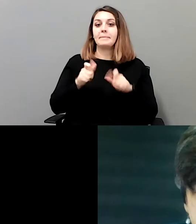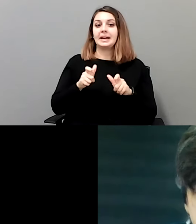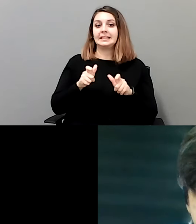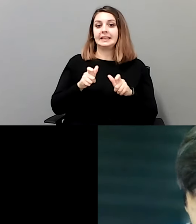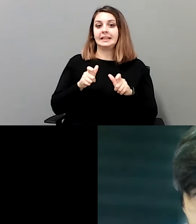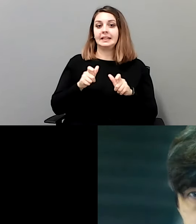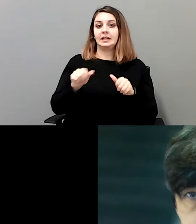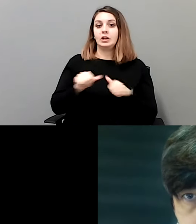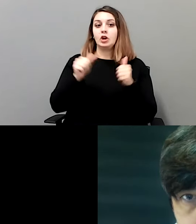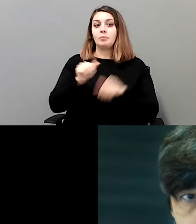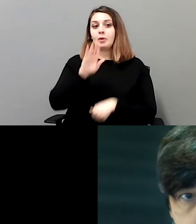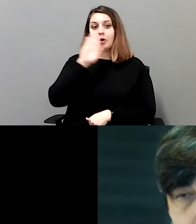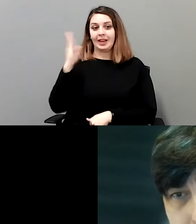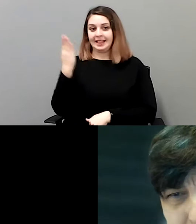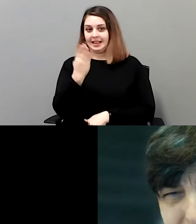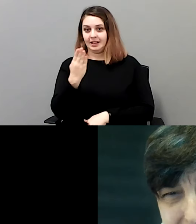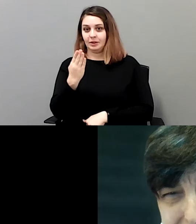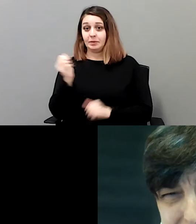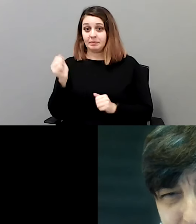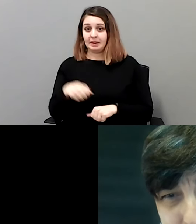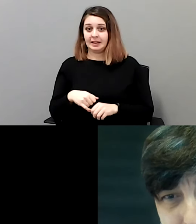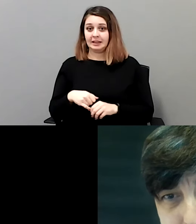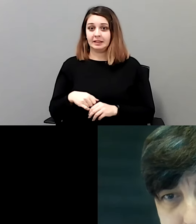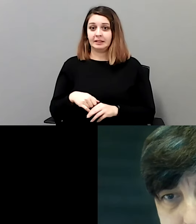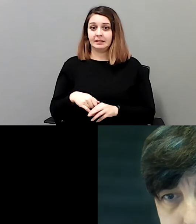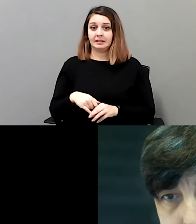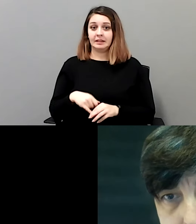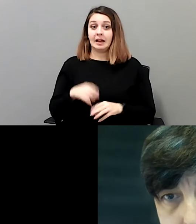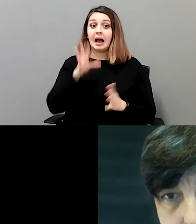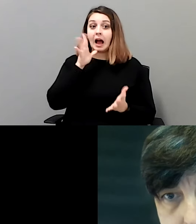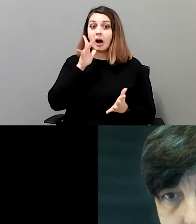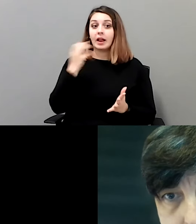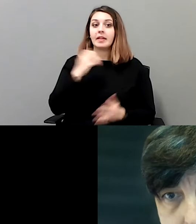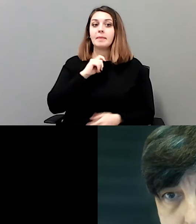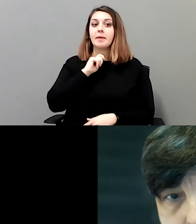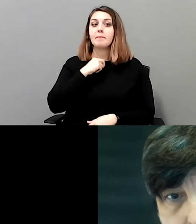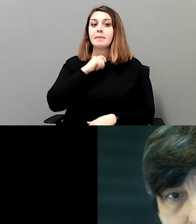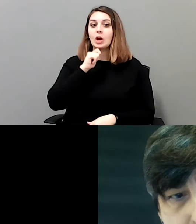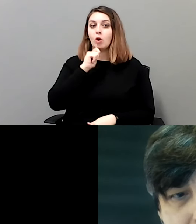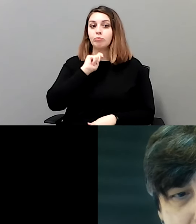del modo indirecto, ¿vale? Entonces, ahora mismo tienes que encender el micro,